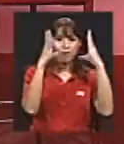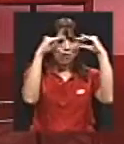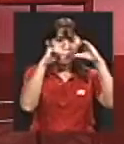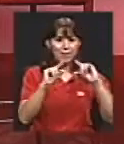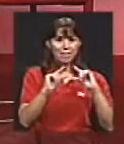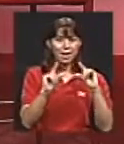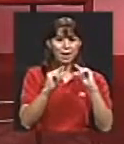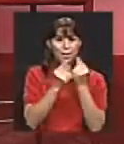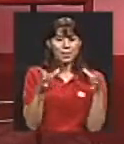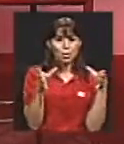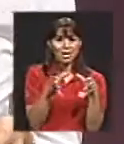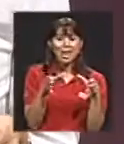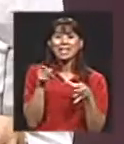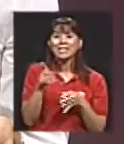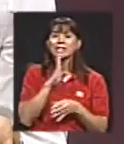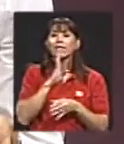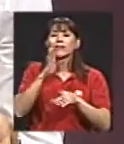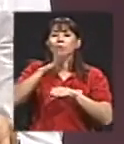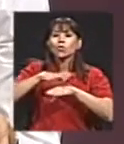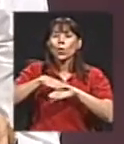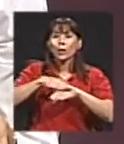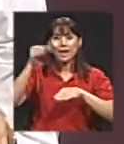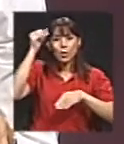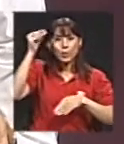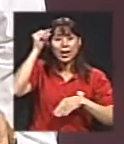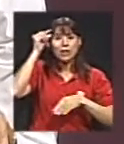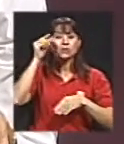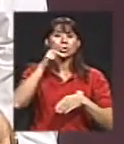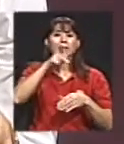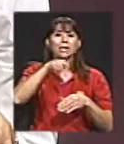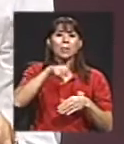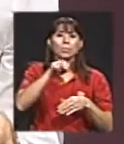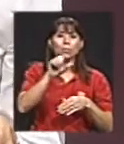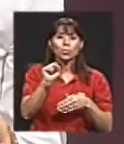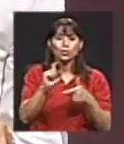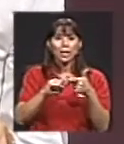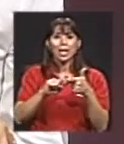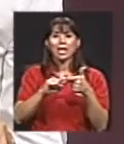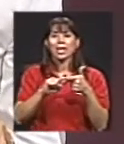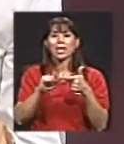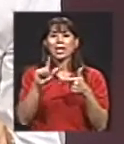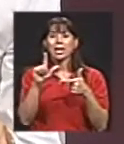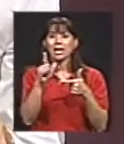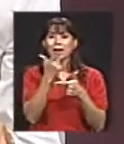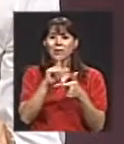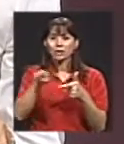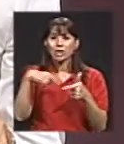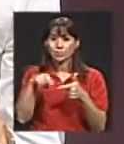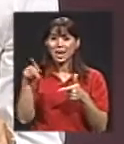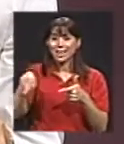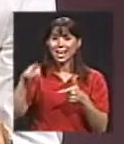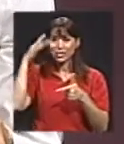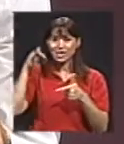en la responsabilidad de las administraciones de liberación nacional y el partido unidad social cristiana en el manejo que ya considera irresponsable de la